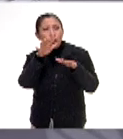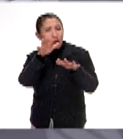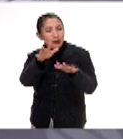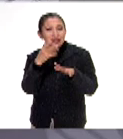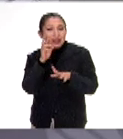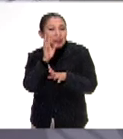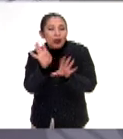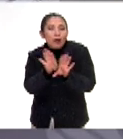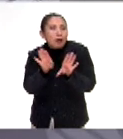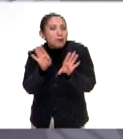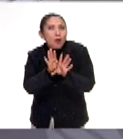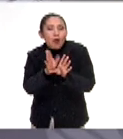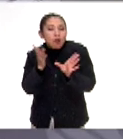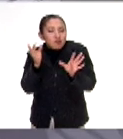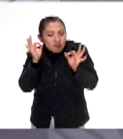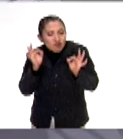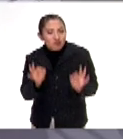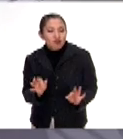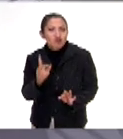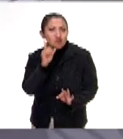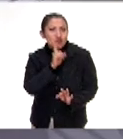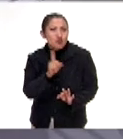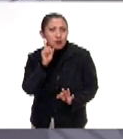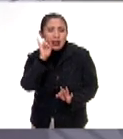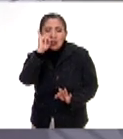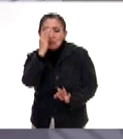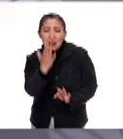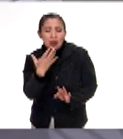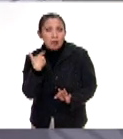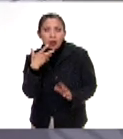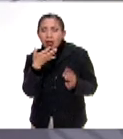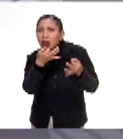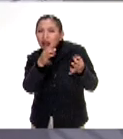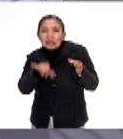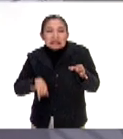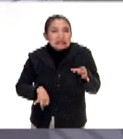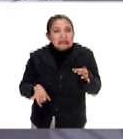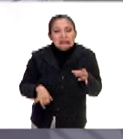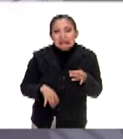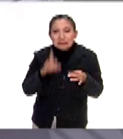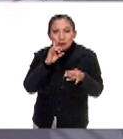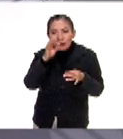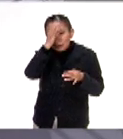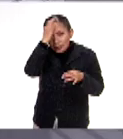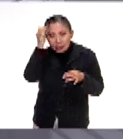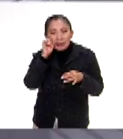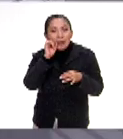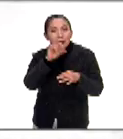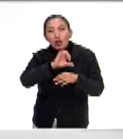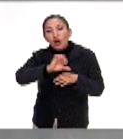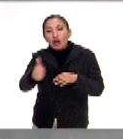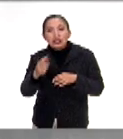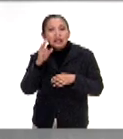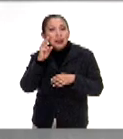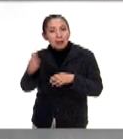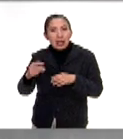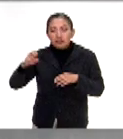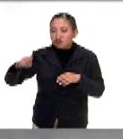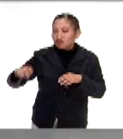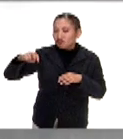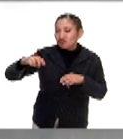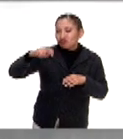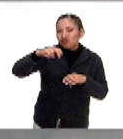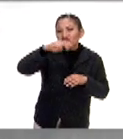se ve como es una imagen muy enigmática de Frida Kahlo. Y se ve, por ejemplo, otra en la que está subiendo